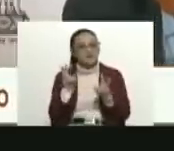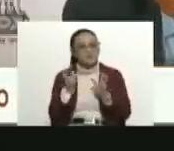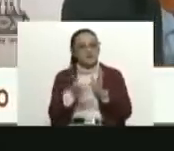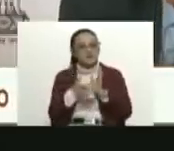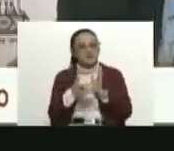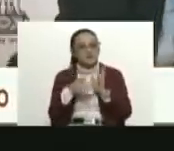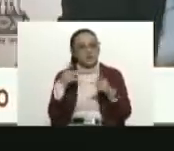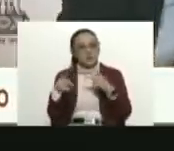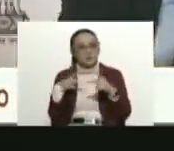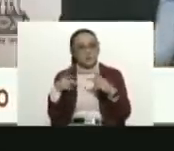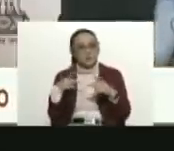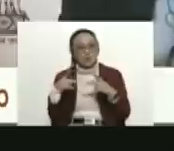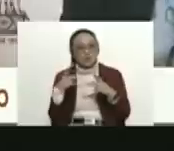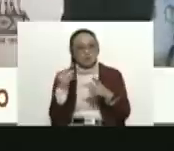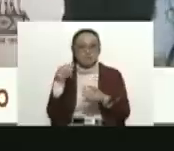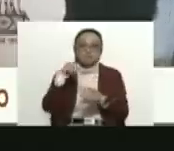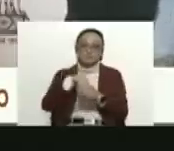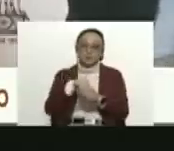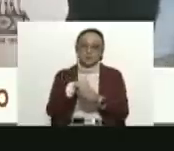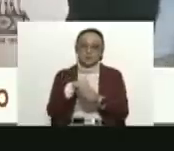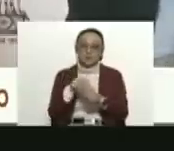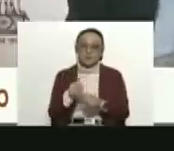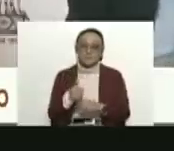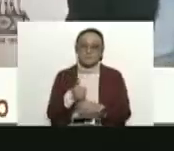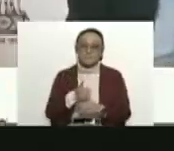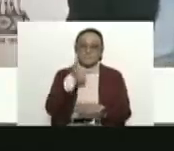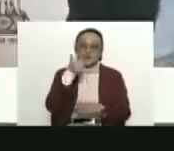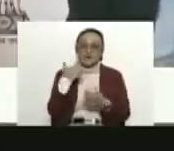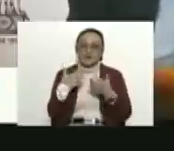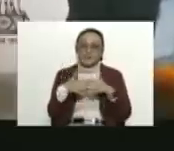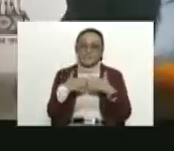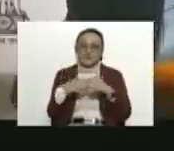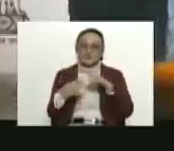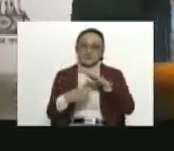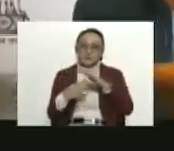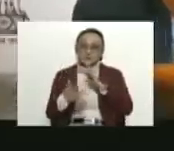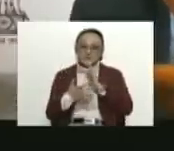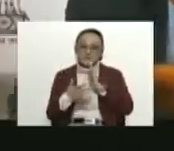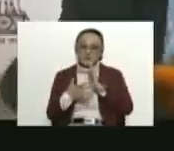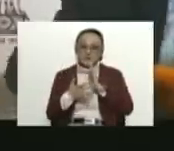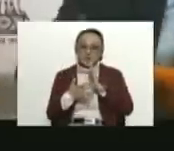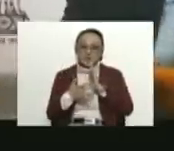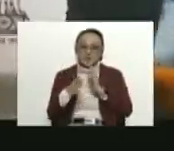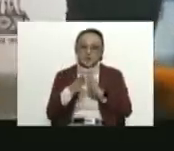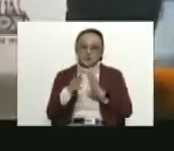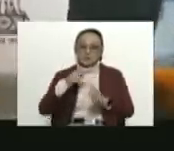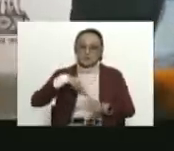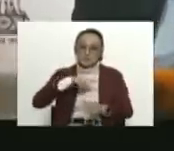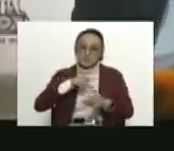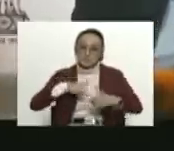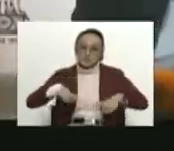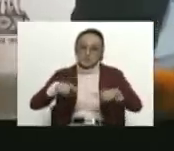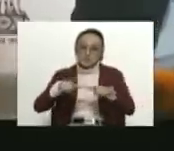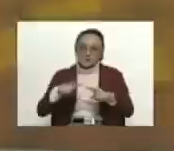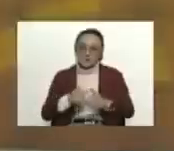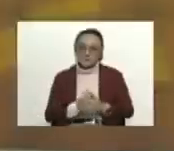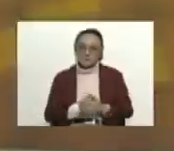técnico productivo e incorporar mayores empresas de base tecnológica en nuestros espacios